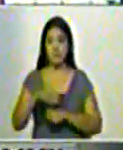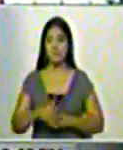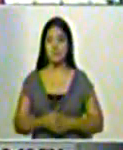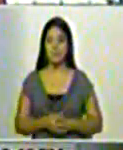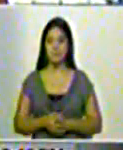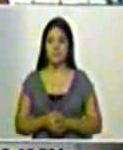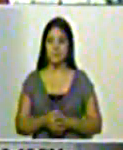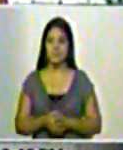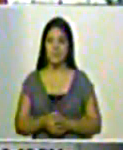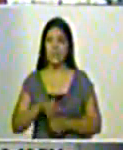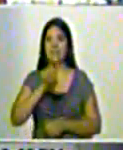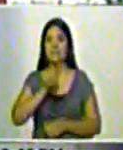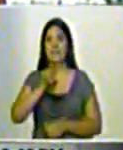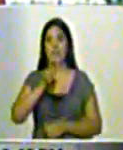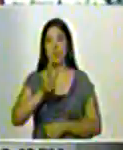Le adicionamos a eso los